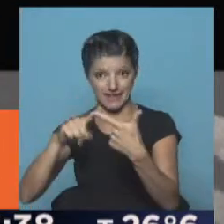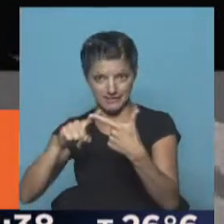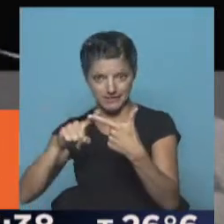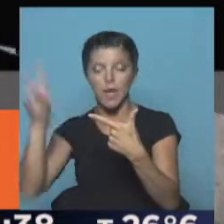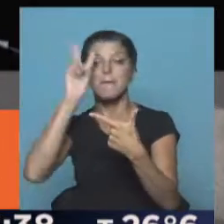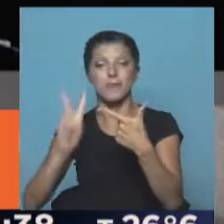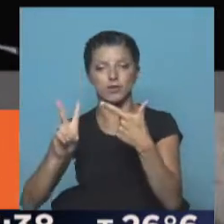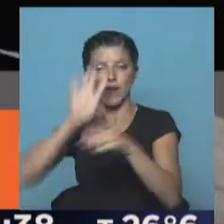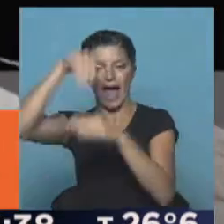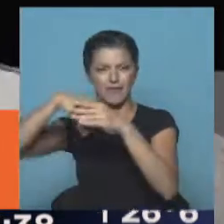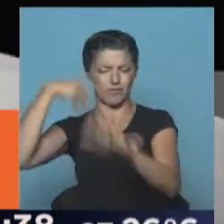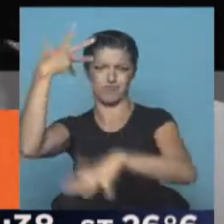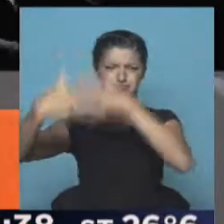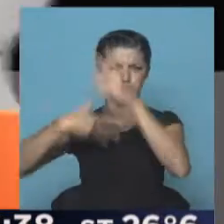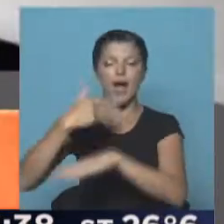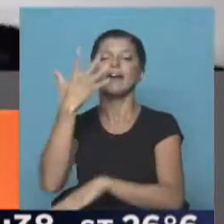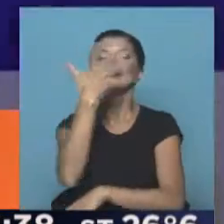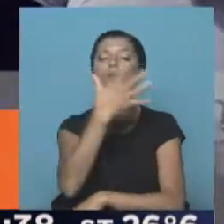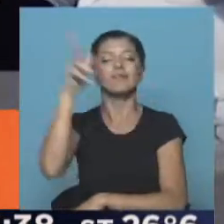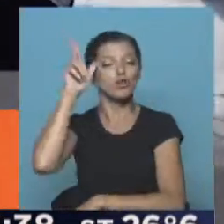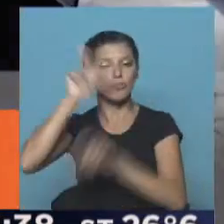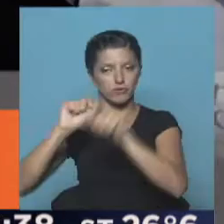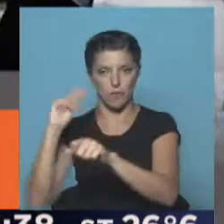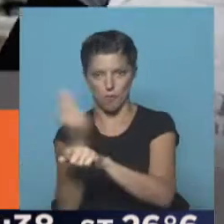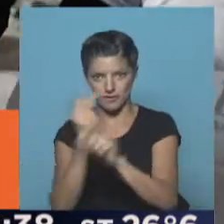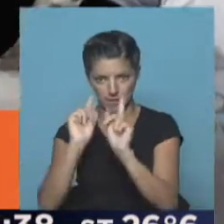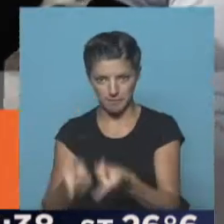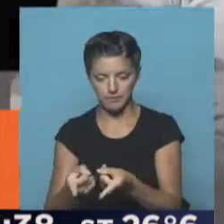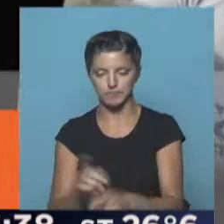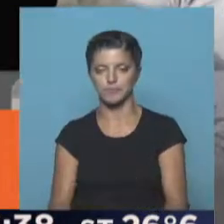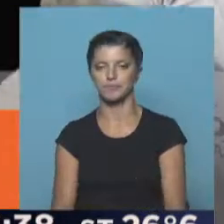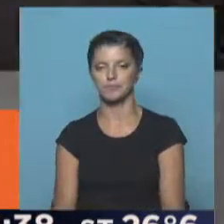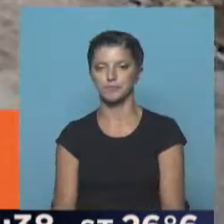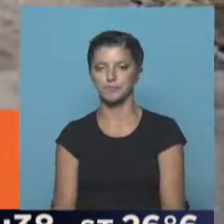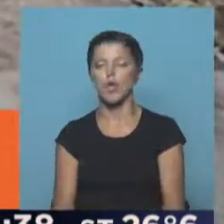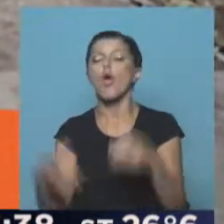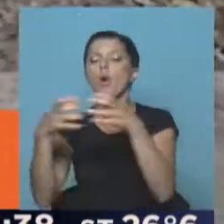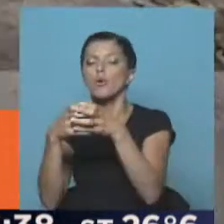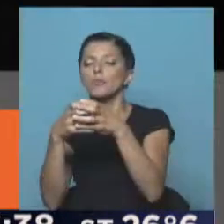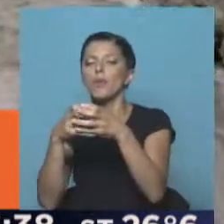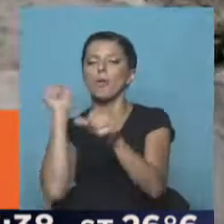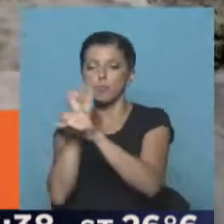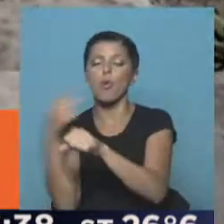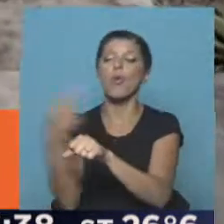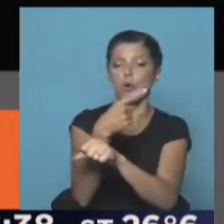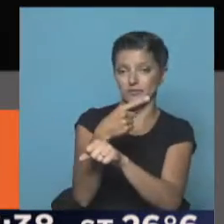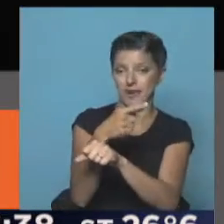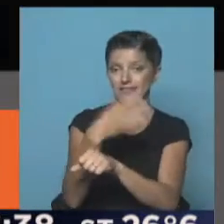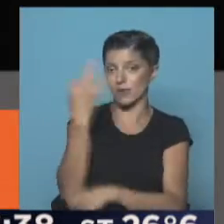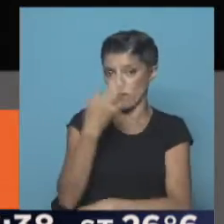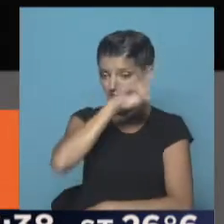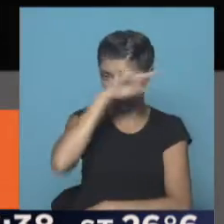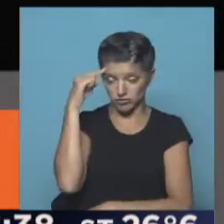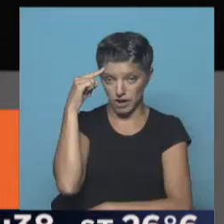Venezuela ocasionó 58 víctimas. Un grupo de presos arremetieron contra los efectivos de la Guardia Nacional.